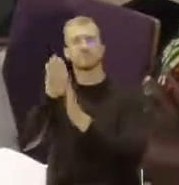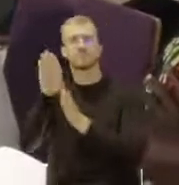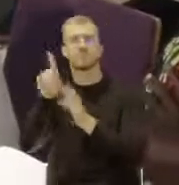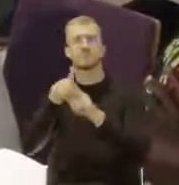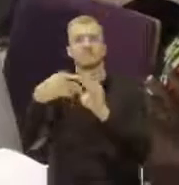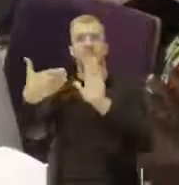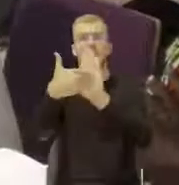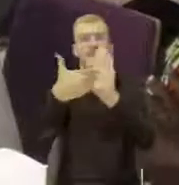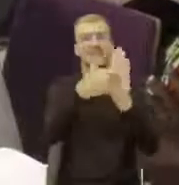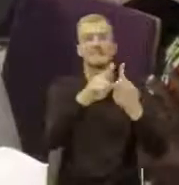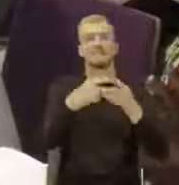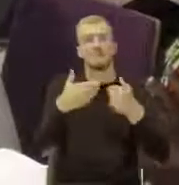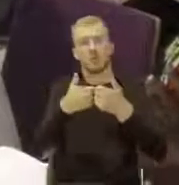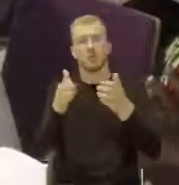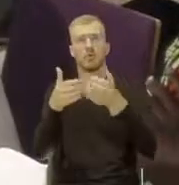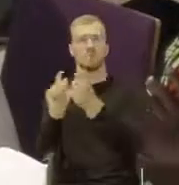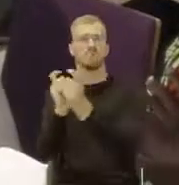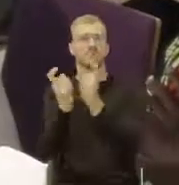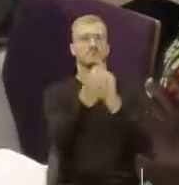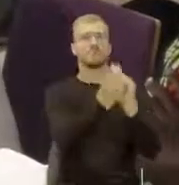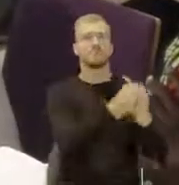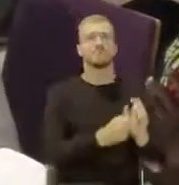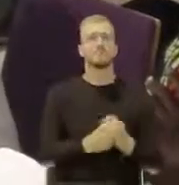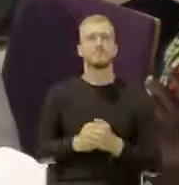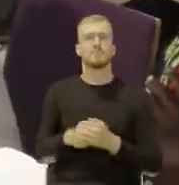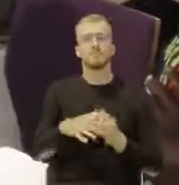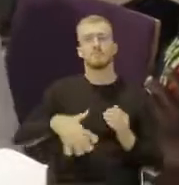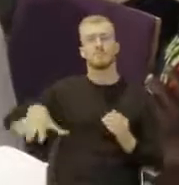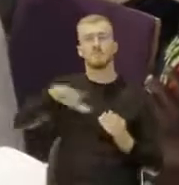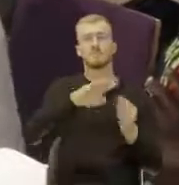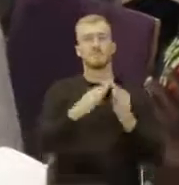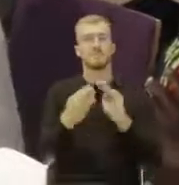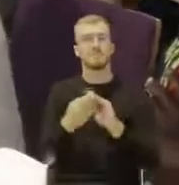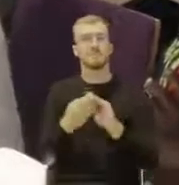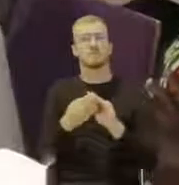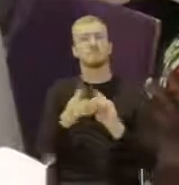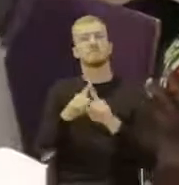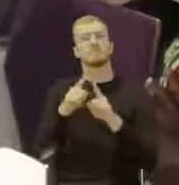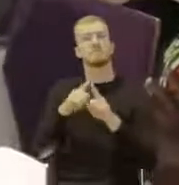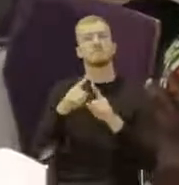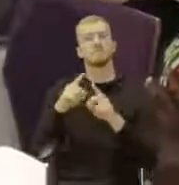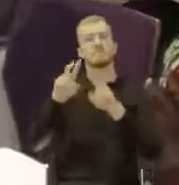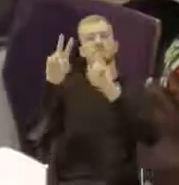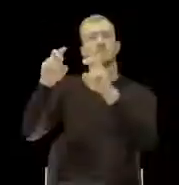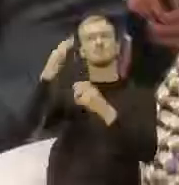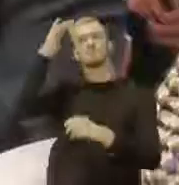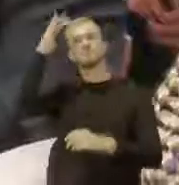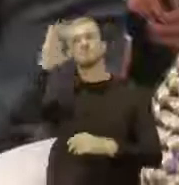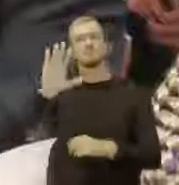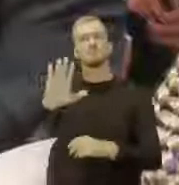or metropolitan regions need to play. The floor to you, President.